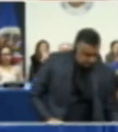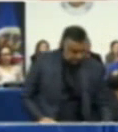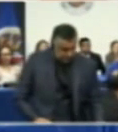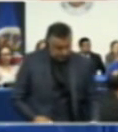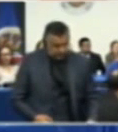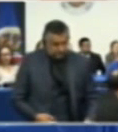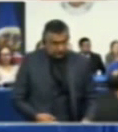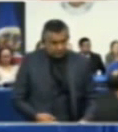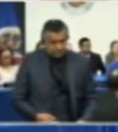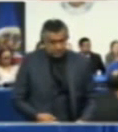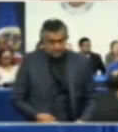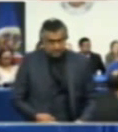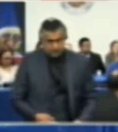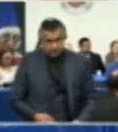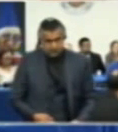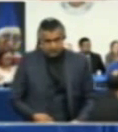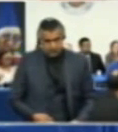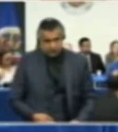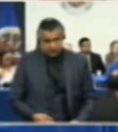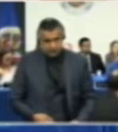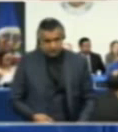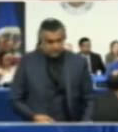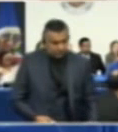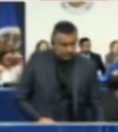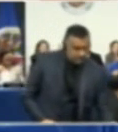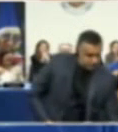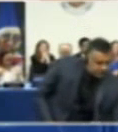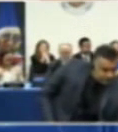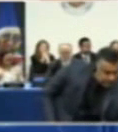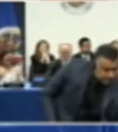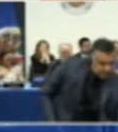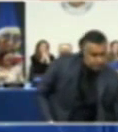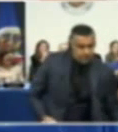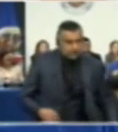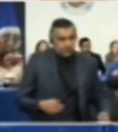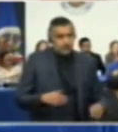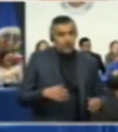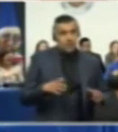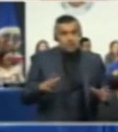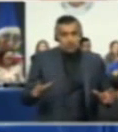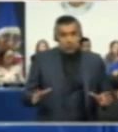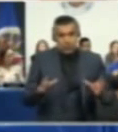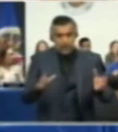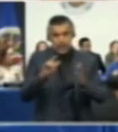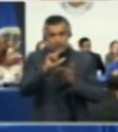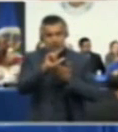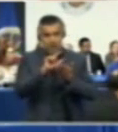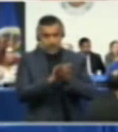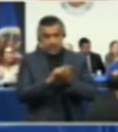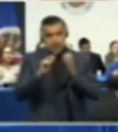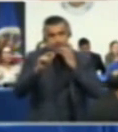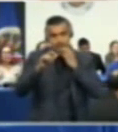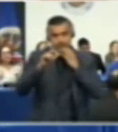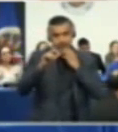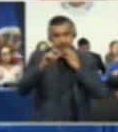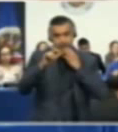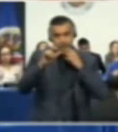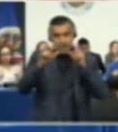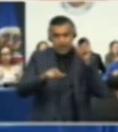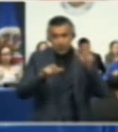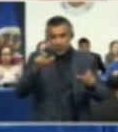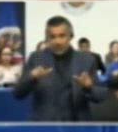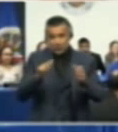diera y propusiéramos por iniciativa legislativa en marco de la ley de 26.300.